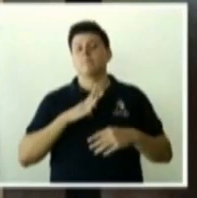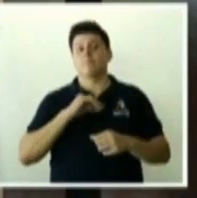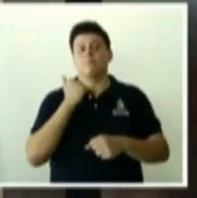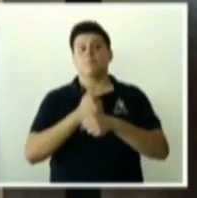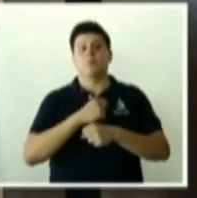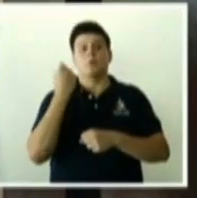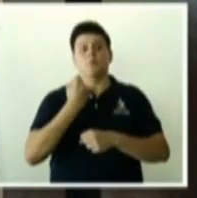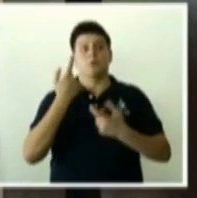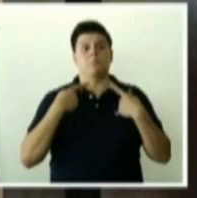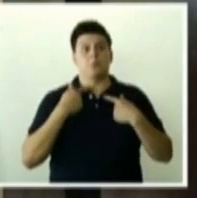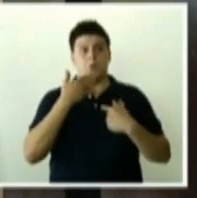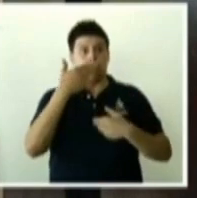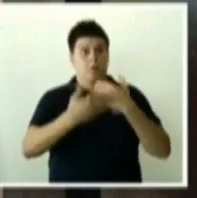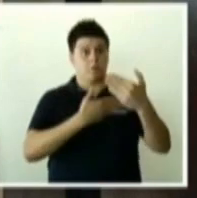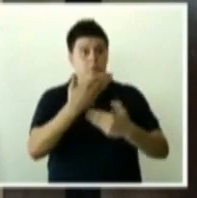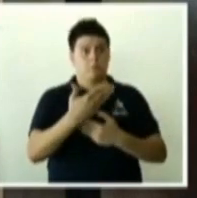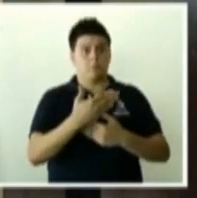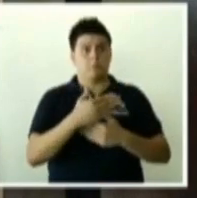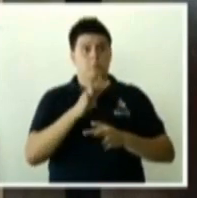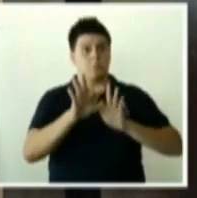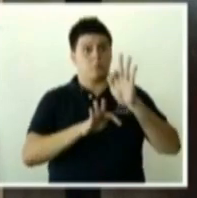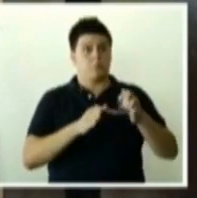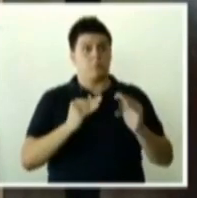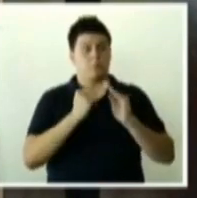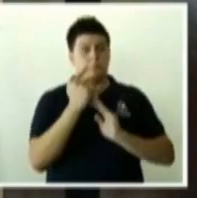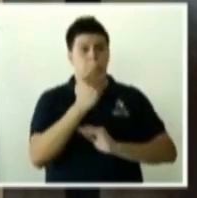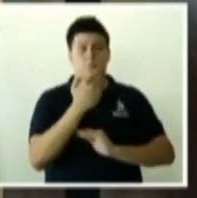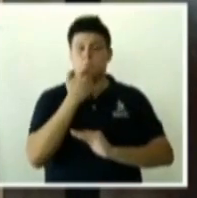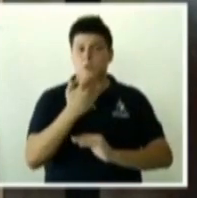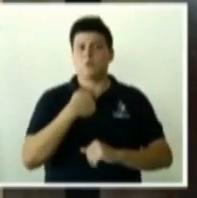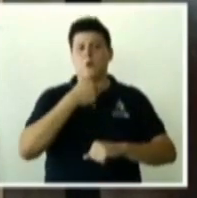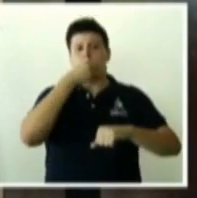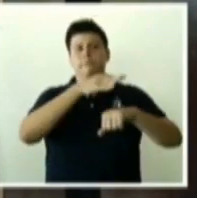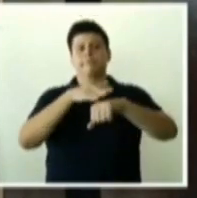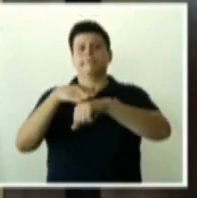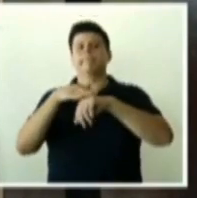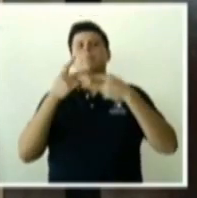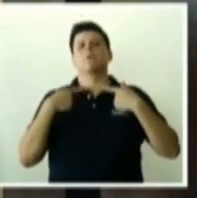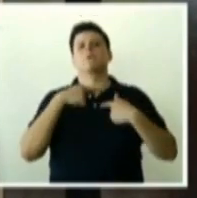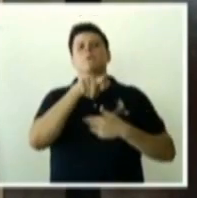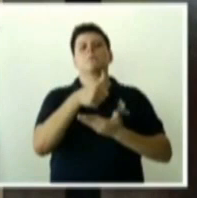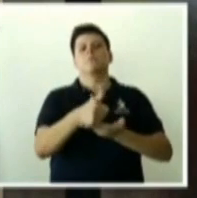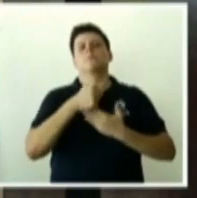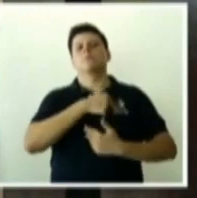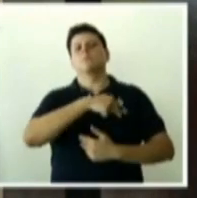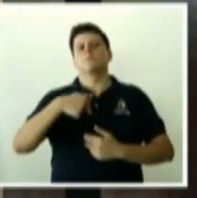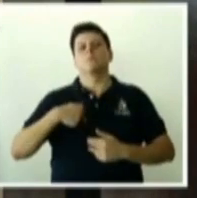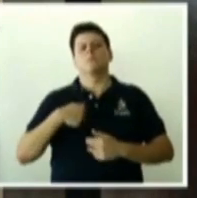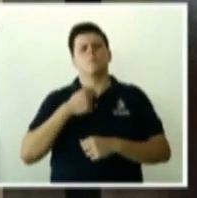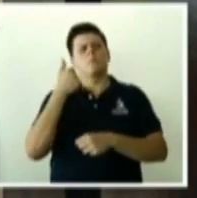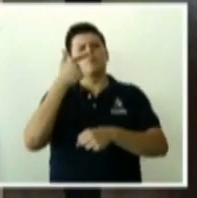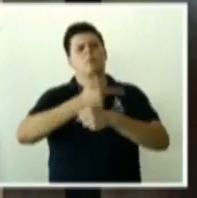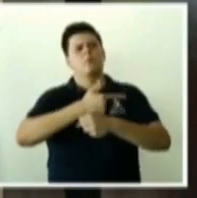afortunadamente han evolucionado favorablemente y se están atendiendo en su casa y aquí hago un llamado para que nos ayuden me dado